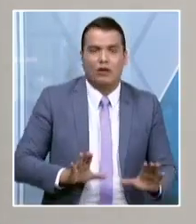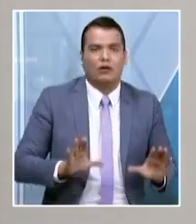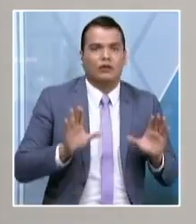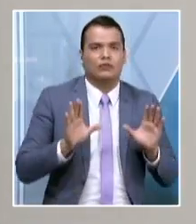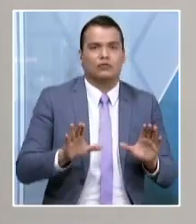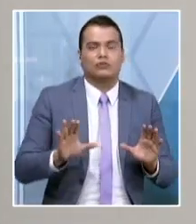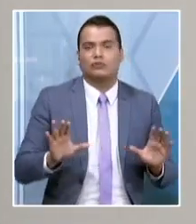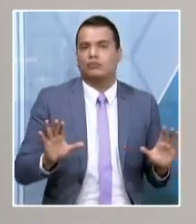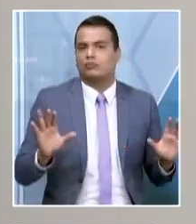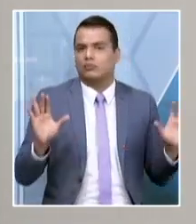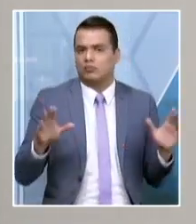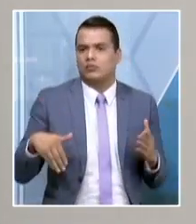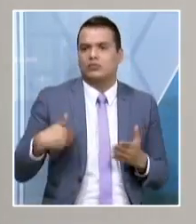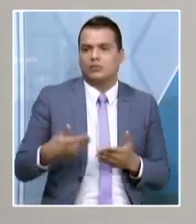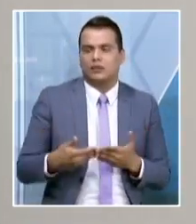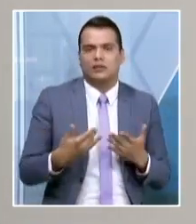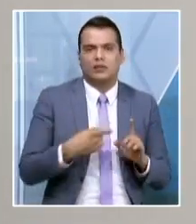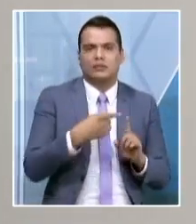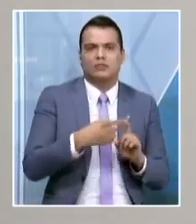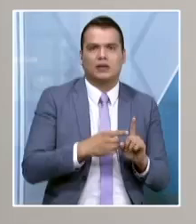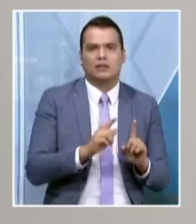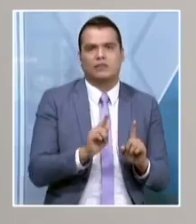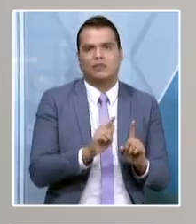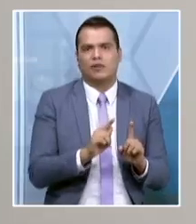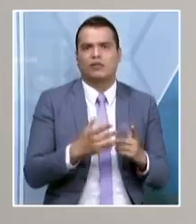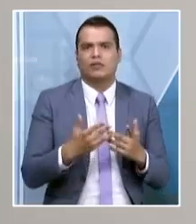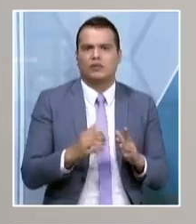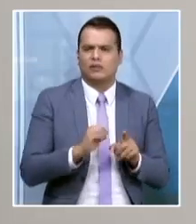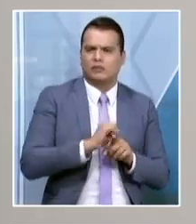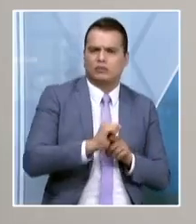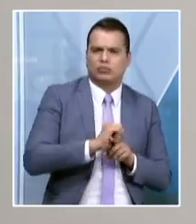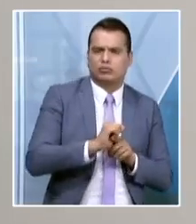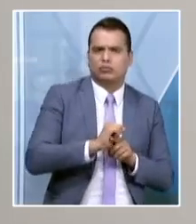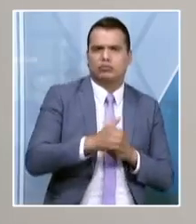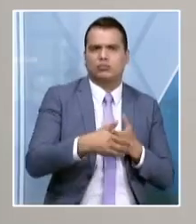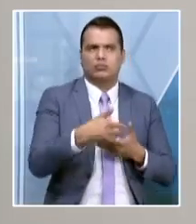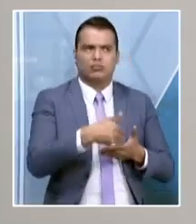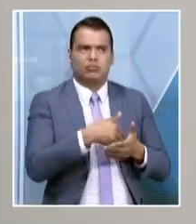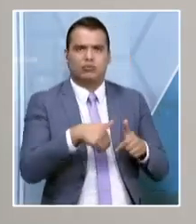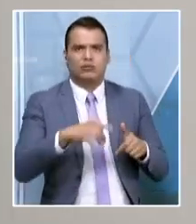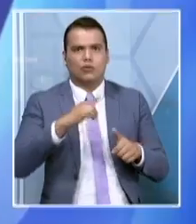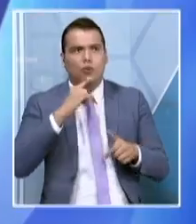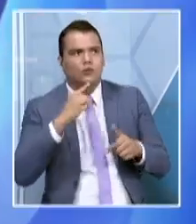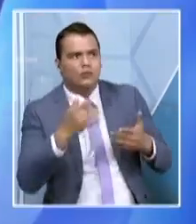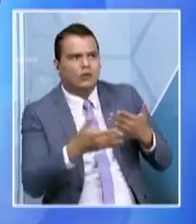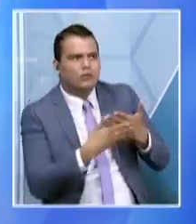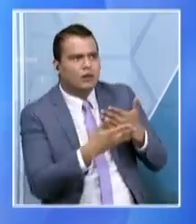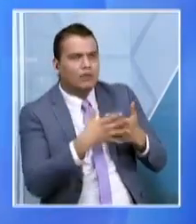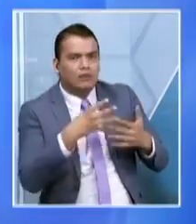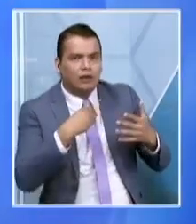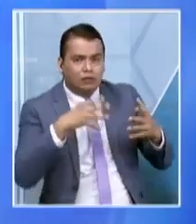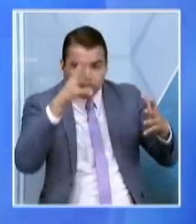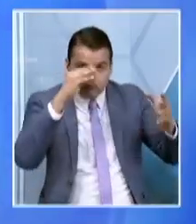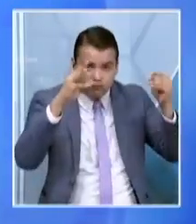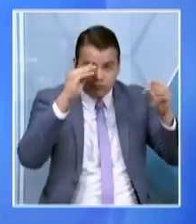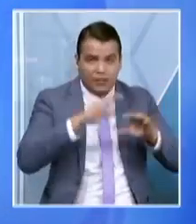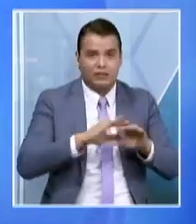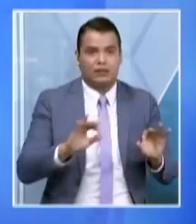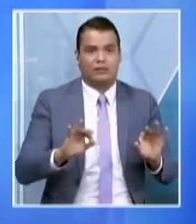fue en febrero en las competencias de indoor acá en Estados Unidos. John Alejandro